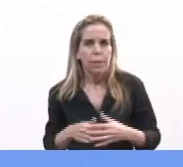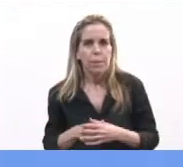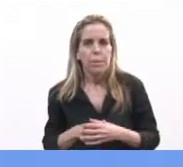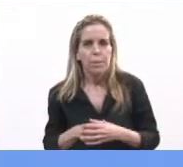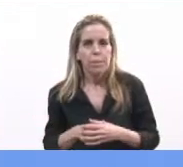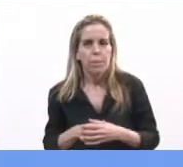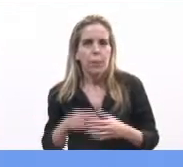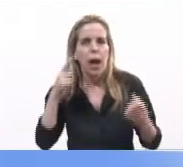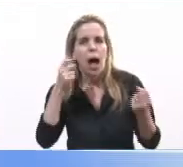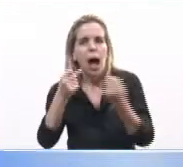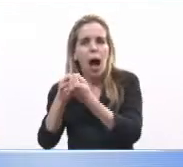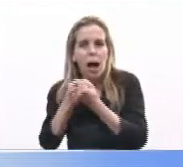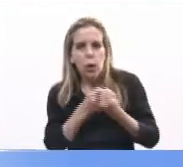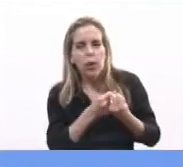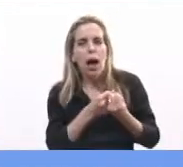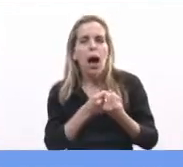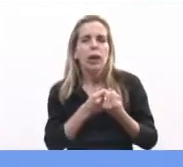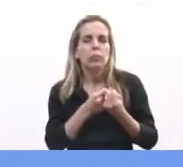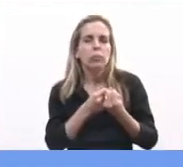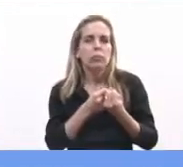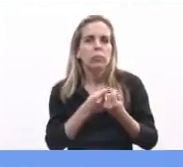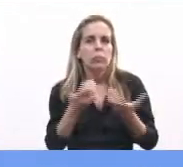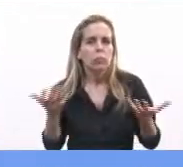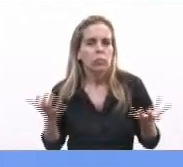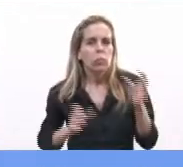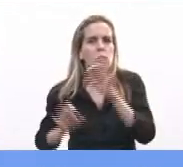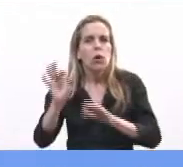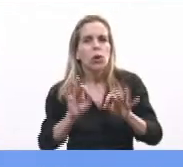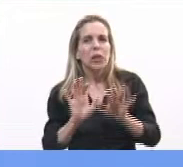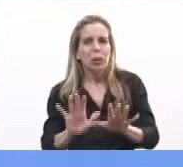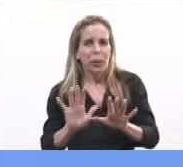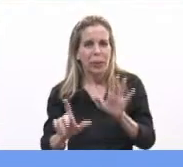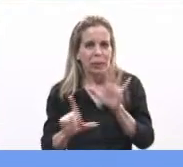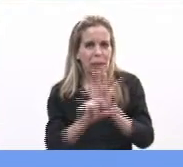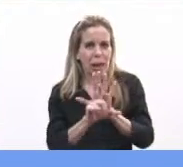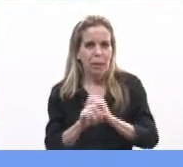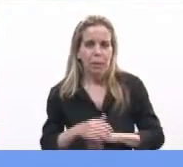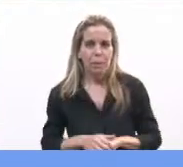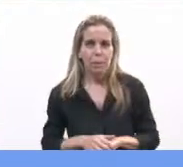para consensuar un proyecto de estas características no